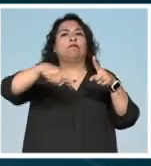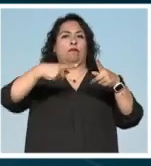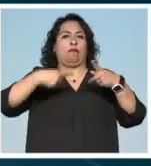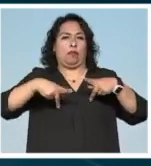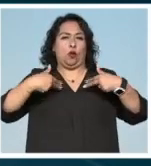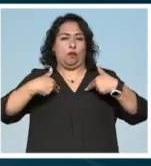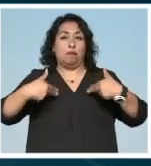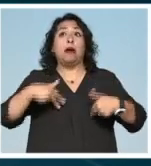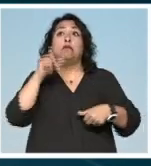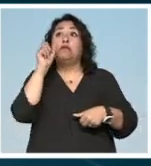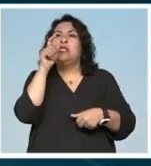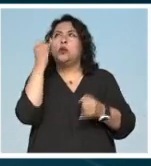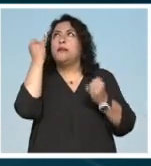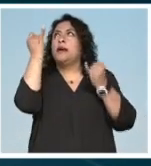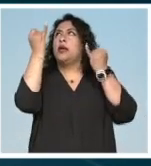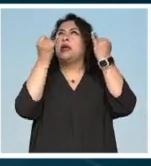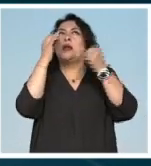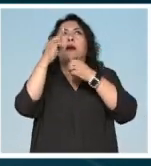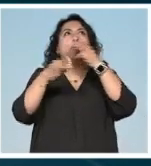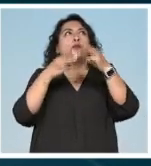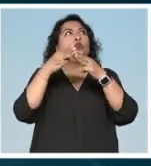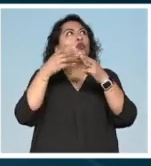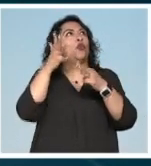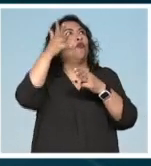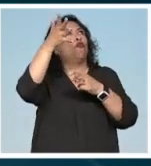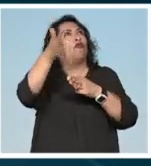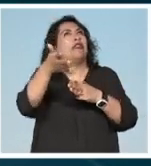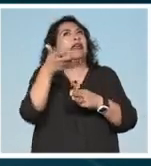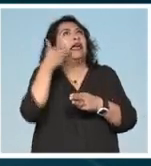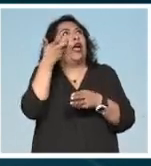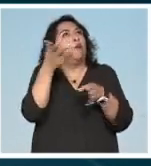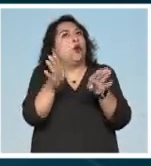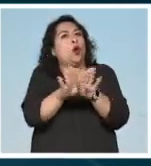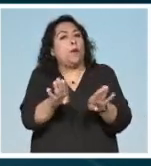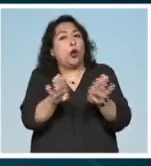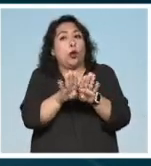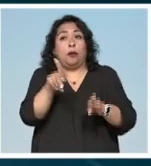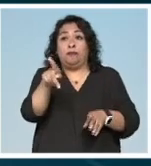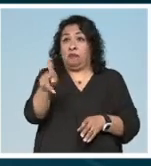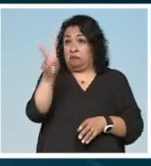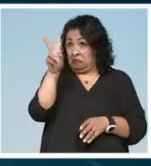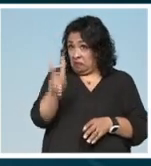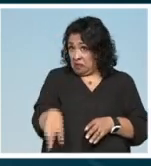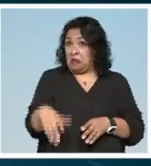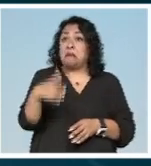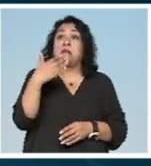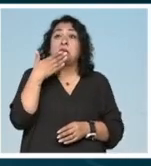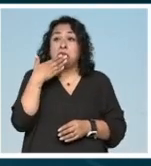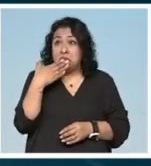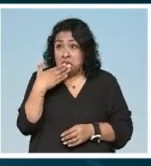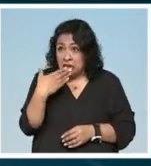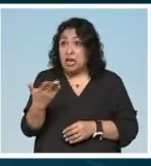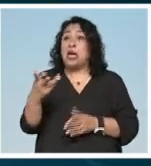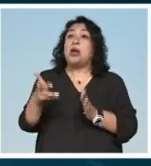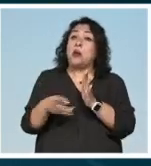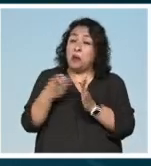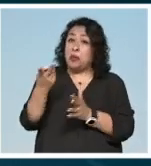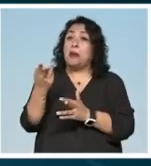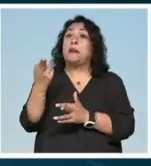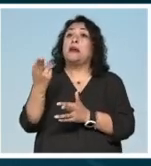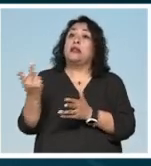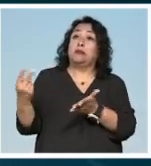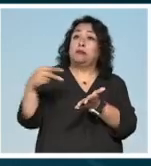sobre todo, a imaginar el mundo que queremos. Fue una buena vuelta a la presencialidad, tuvimos